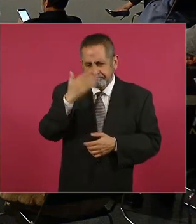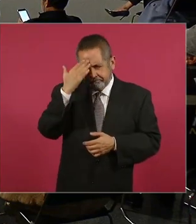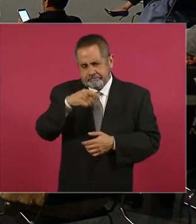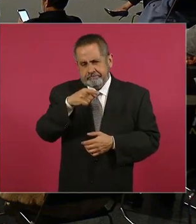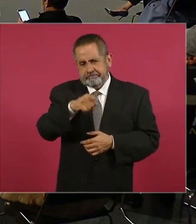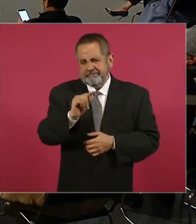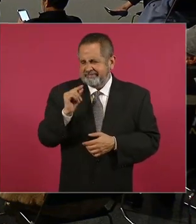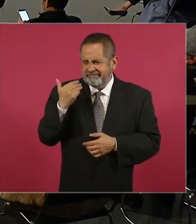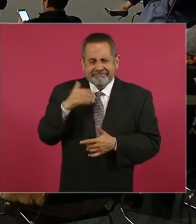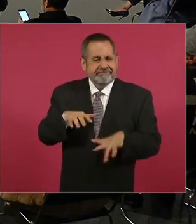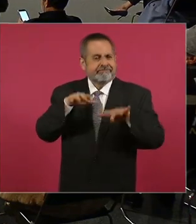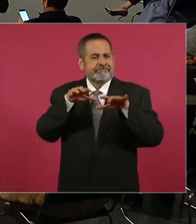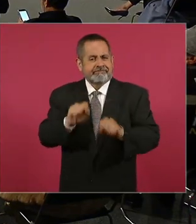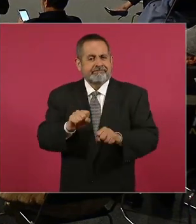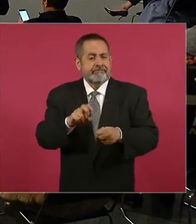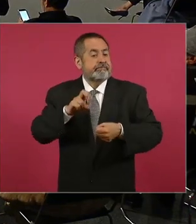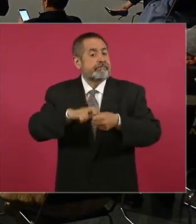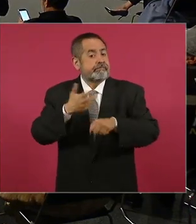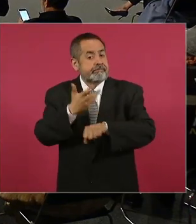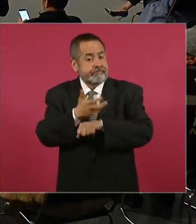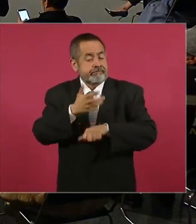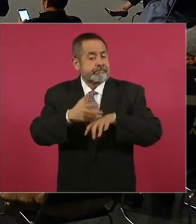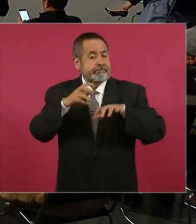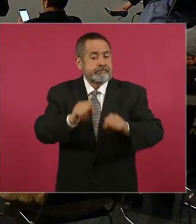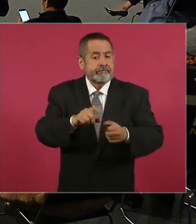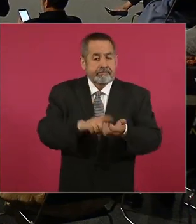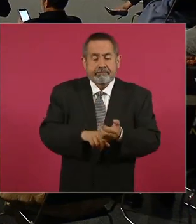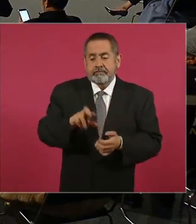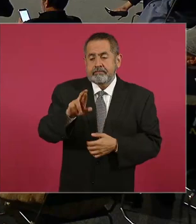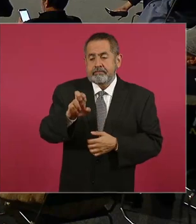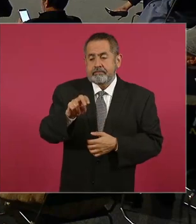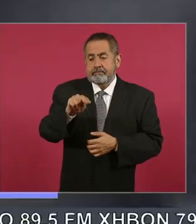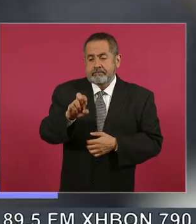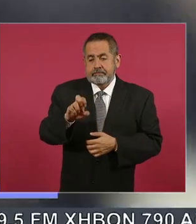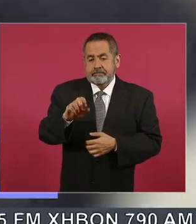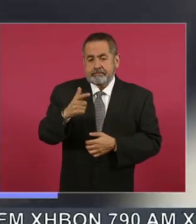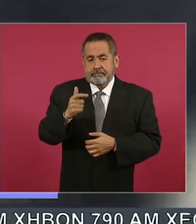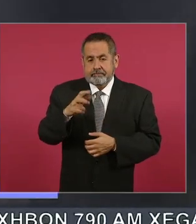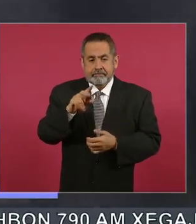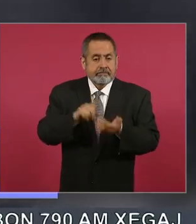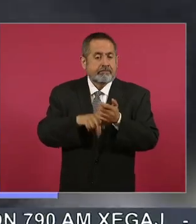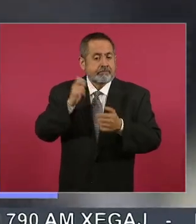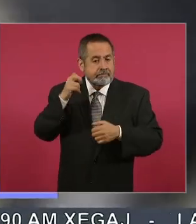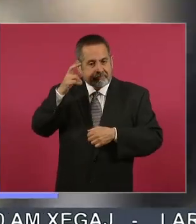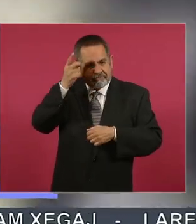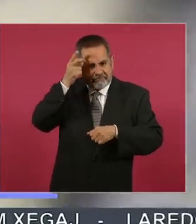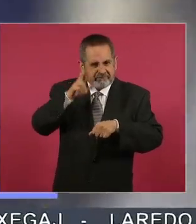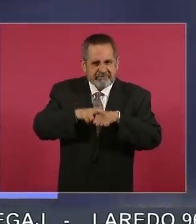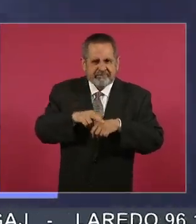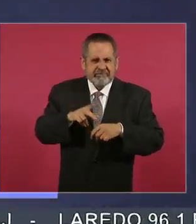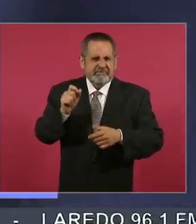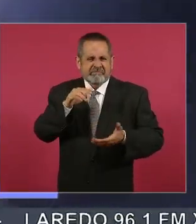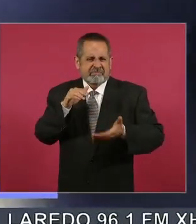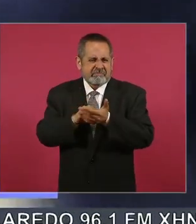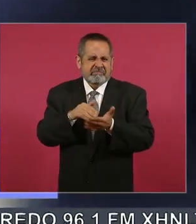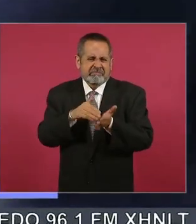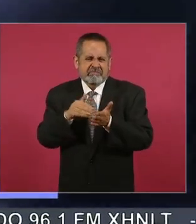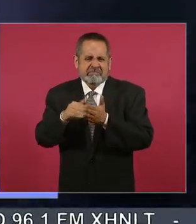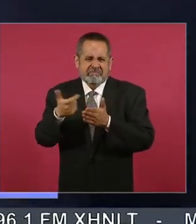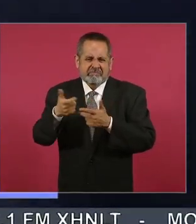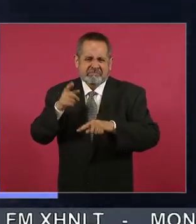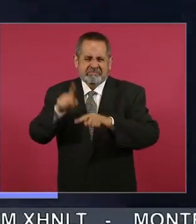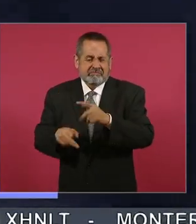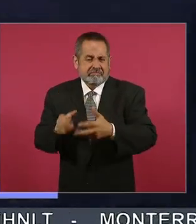señalas, acaba de detener en los Estados Unidos a René Gavira, quien era el operador del desfalco de 20 mil millones de pesos